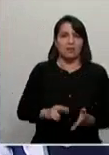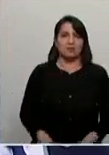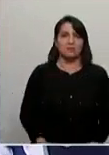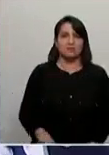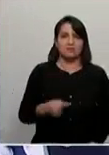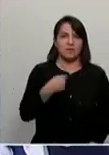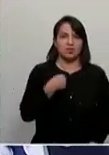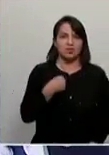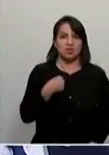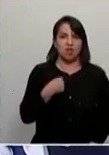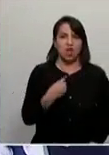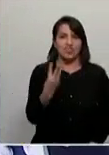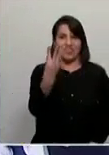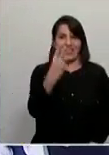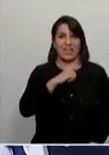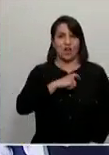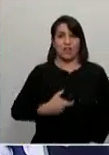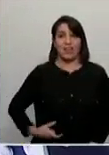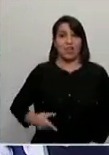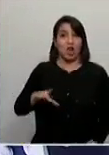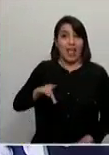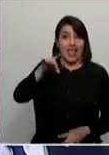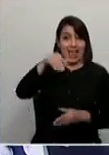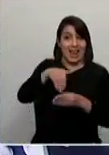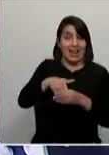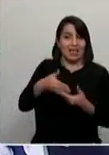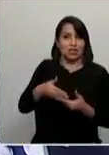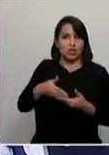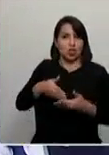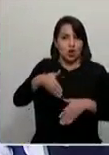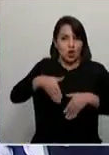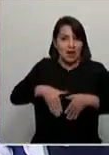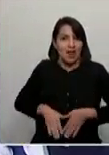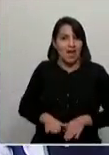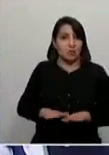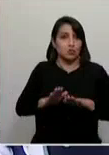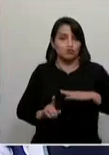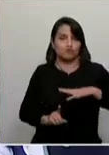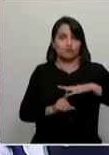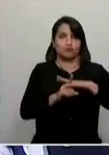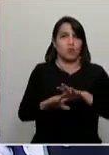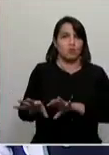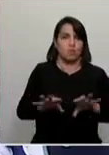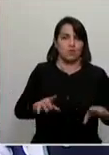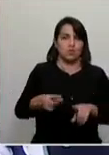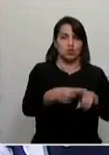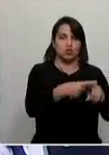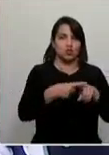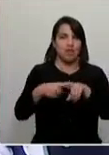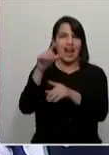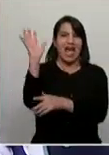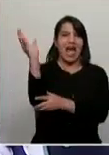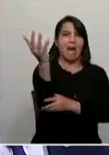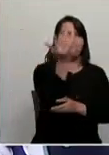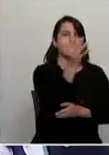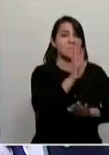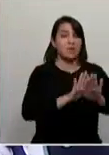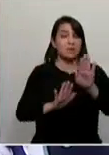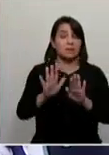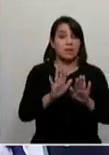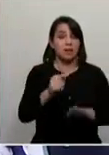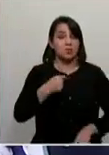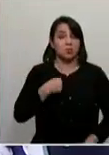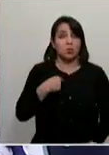pasar este texto que está ya entregado por parte de las y los convencionales? Bueno, este texto hoy se va a entregar